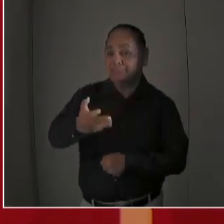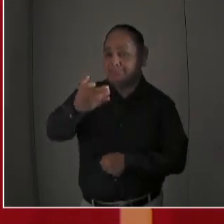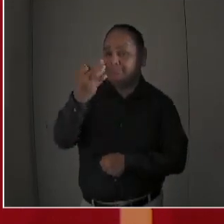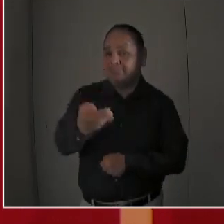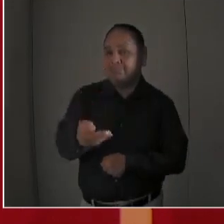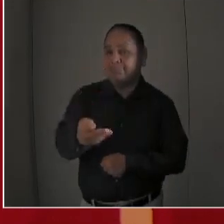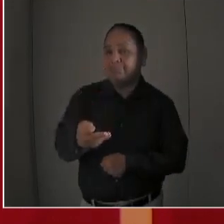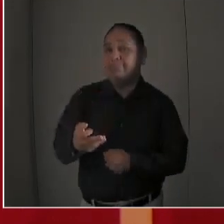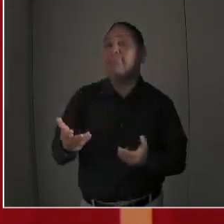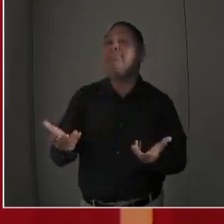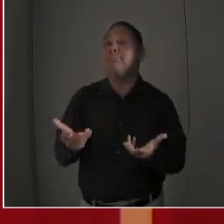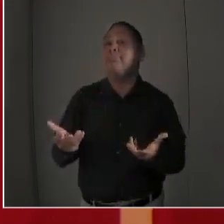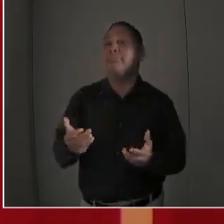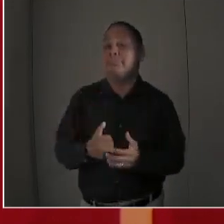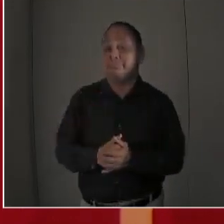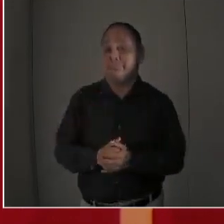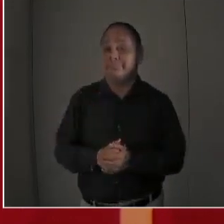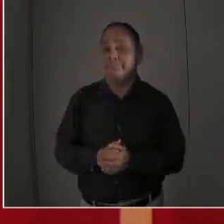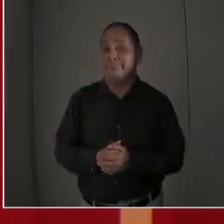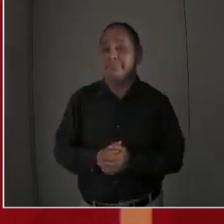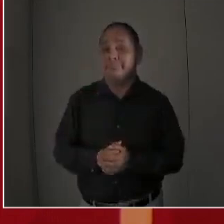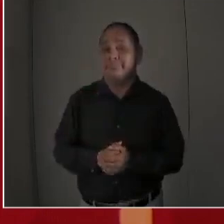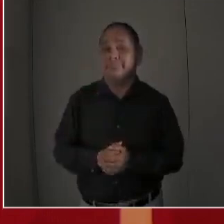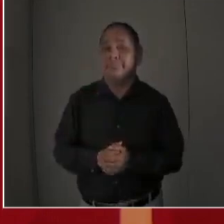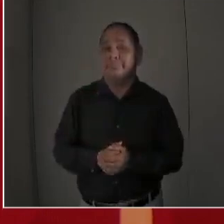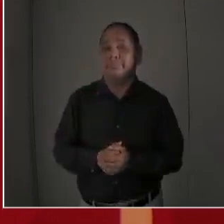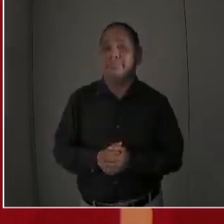no hay campaña de